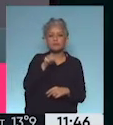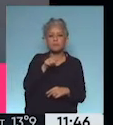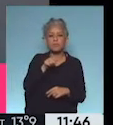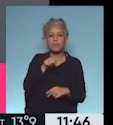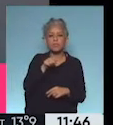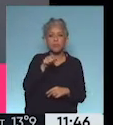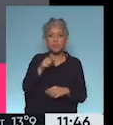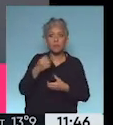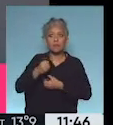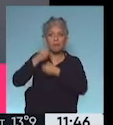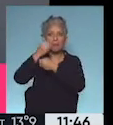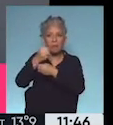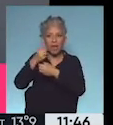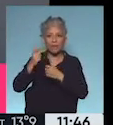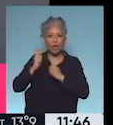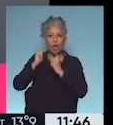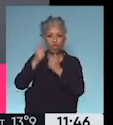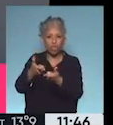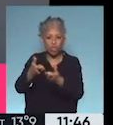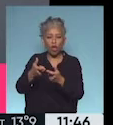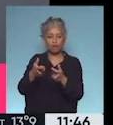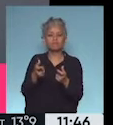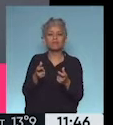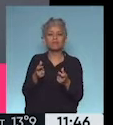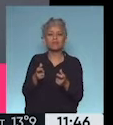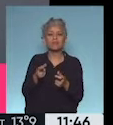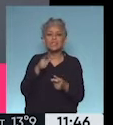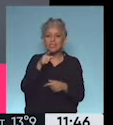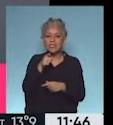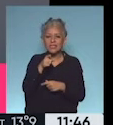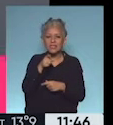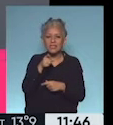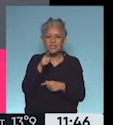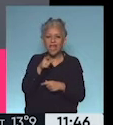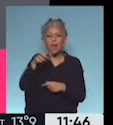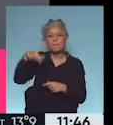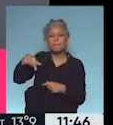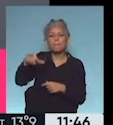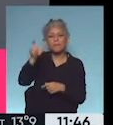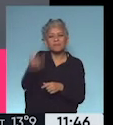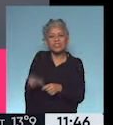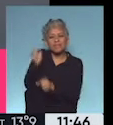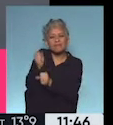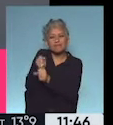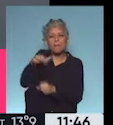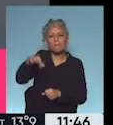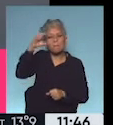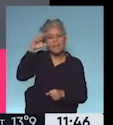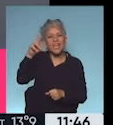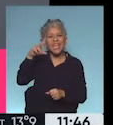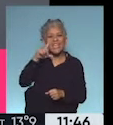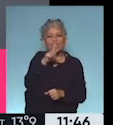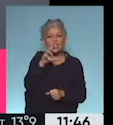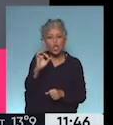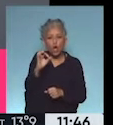tuvo ese premio al mejor video unitario. Francisco Caso Moreno, el perito en Perito del Límite, ¿no? Digo, porque lo